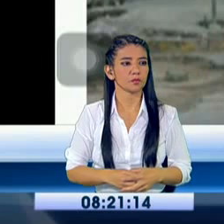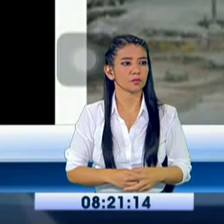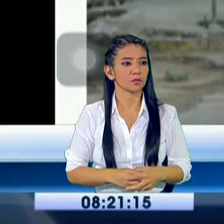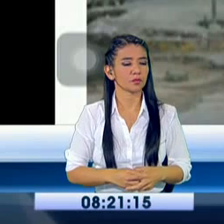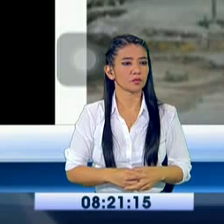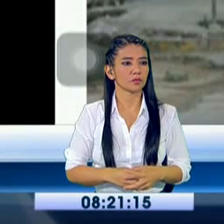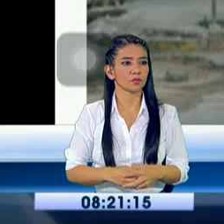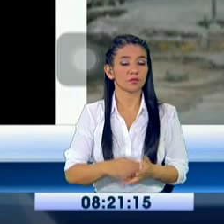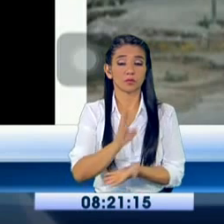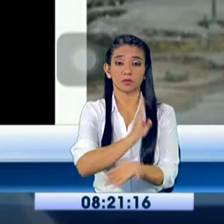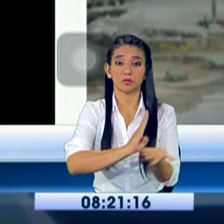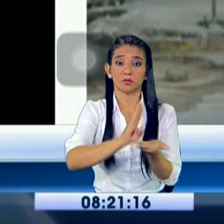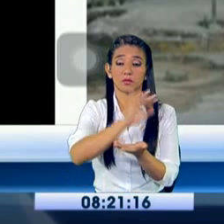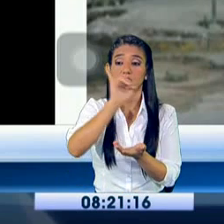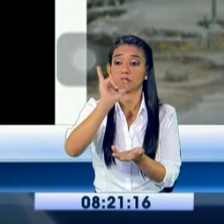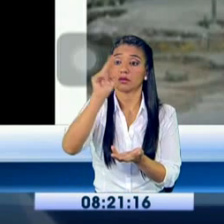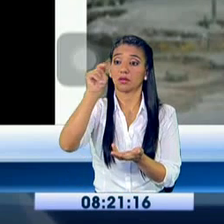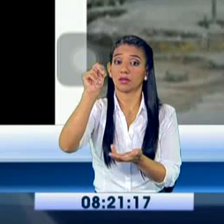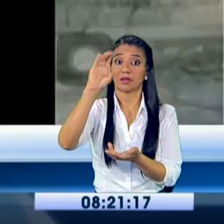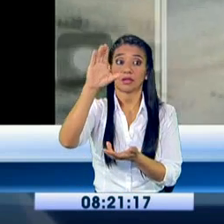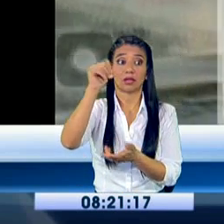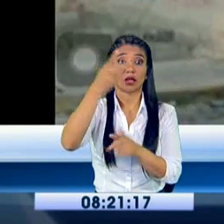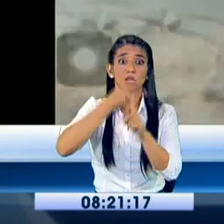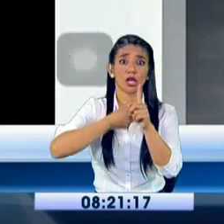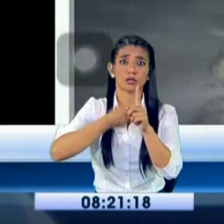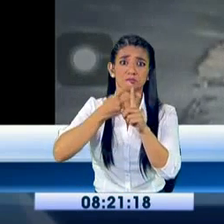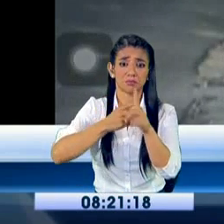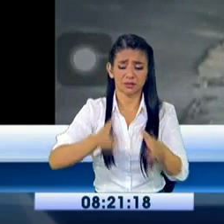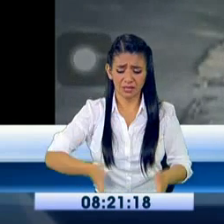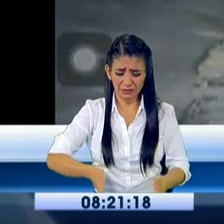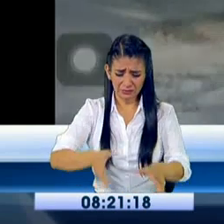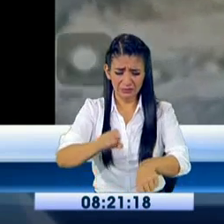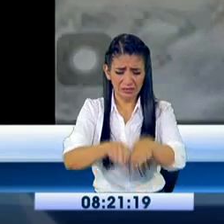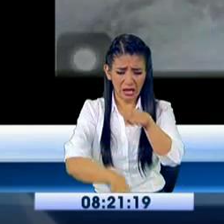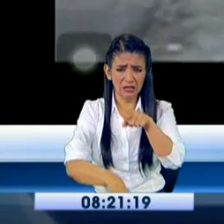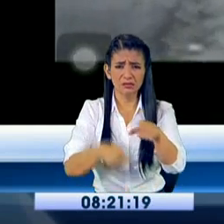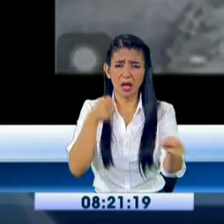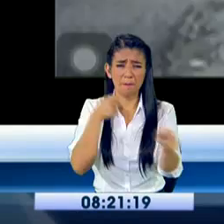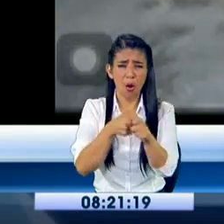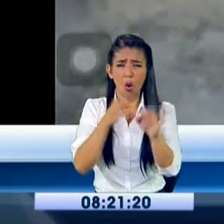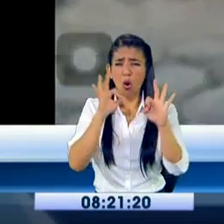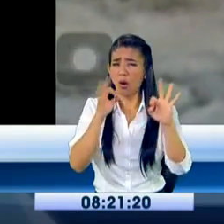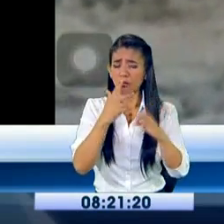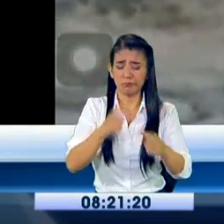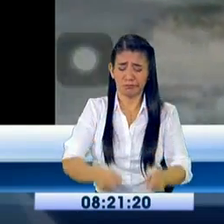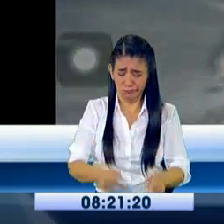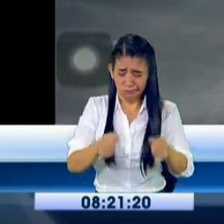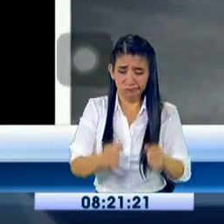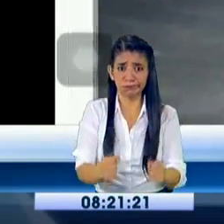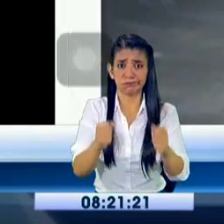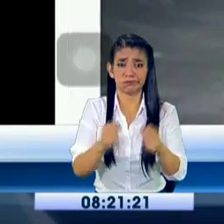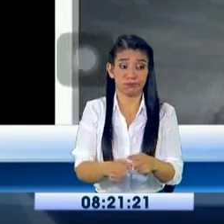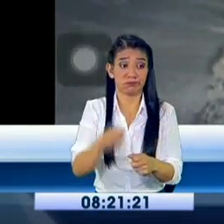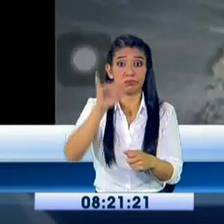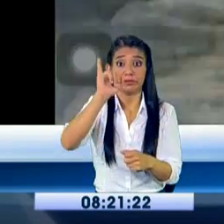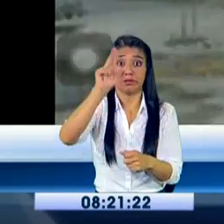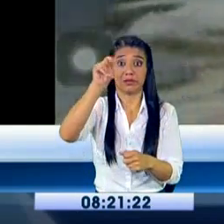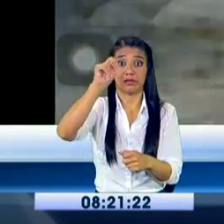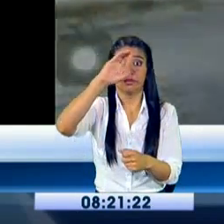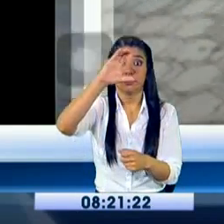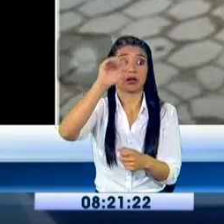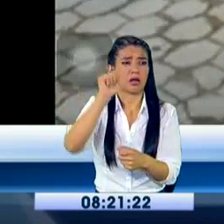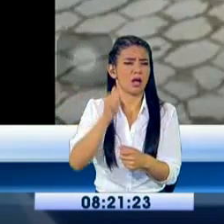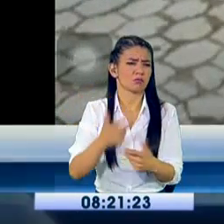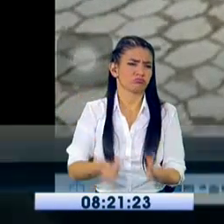fuerte. Tamayo dice, pasaje y pasaje Tamayo, Comité del Pueblo, hace rato no recogen la basura. Miren, y se está acumulando,